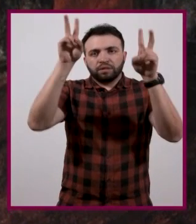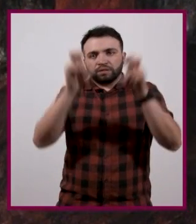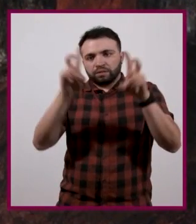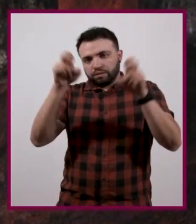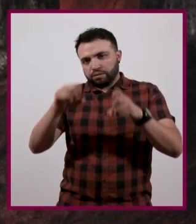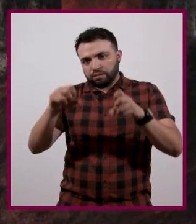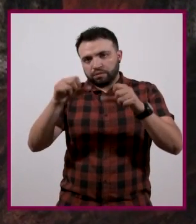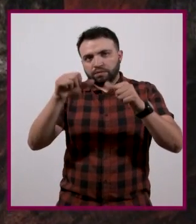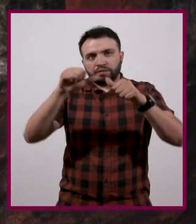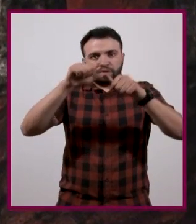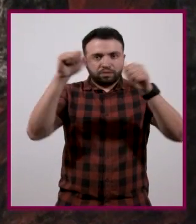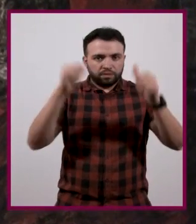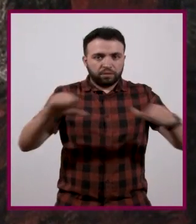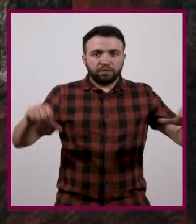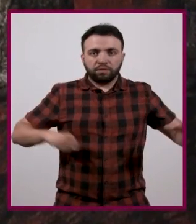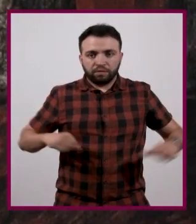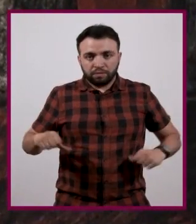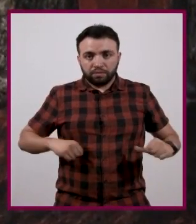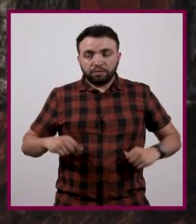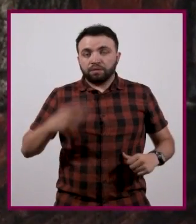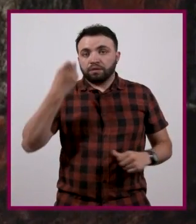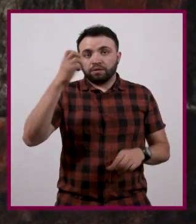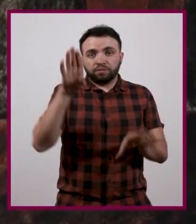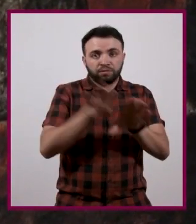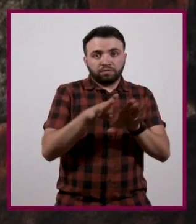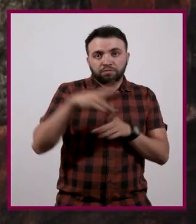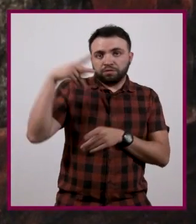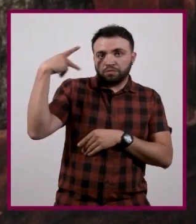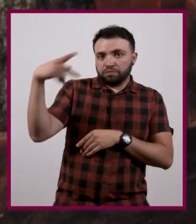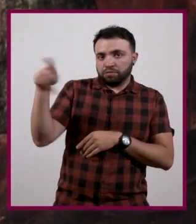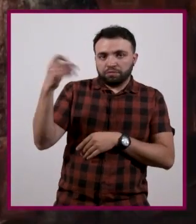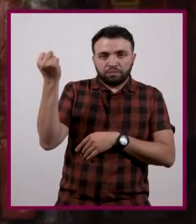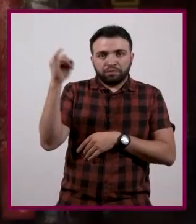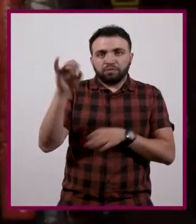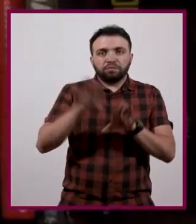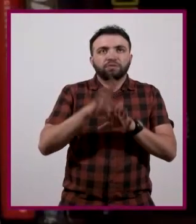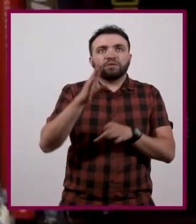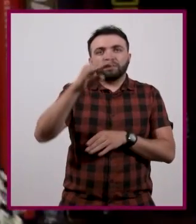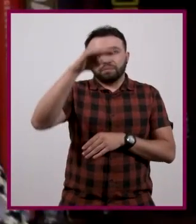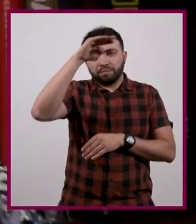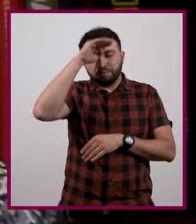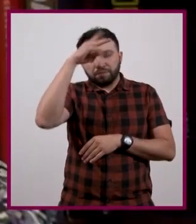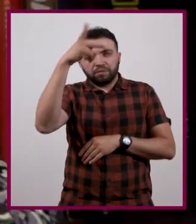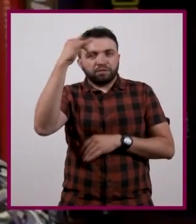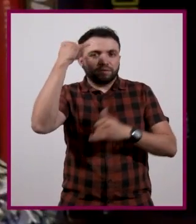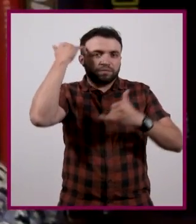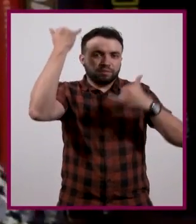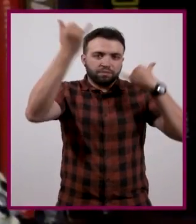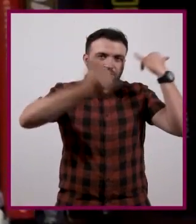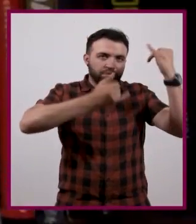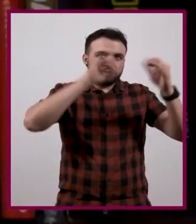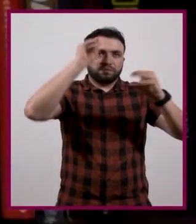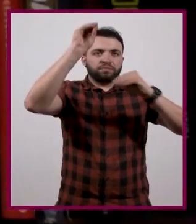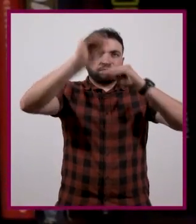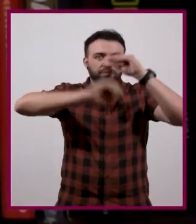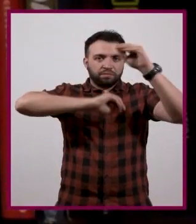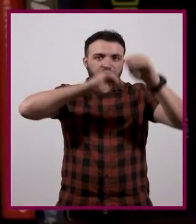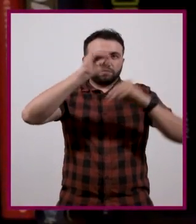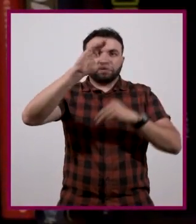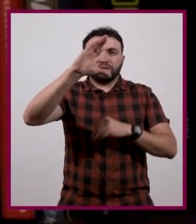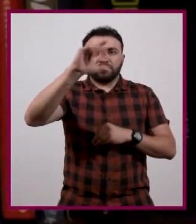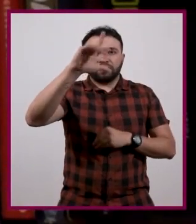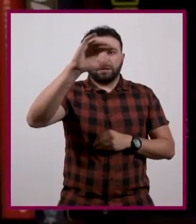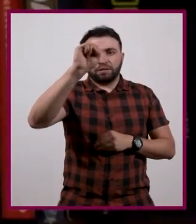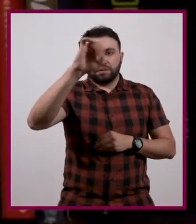artística, ¿no?, que en parte se debe justamente a ese desdén, por la perspectiva lineal, por el tipo de composición